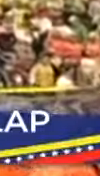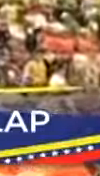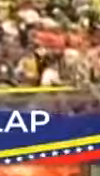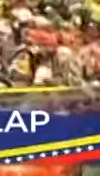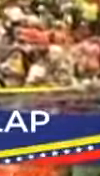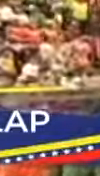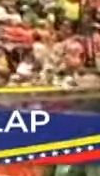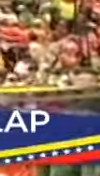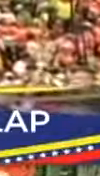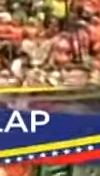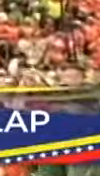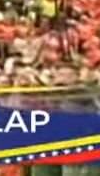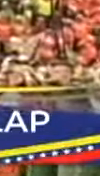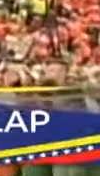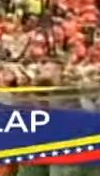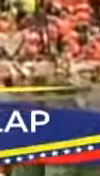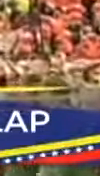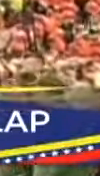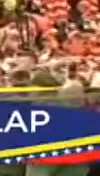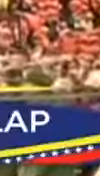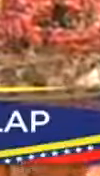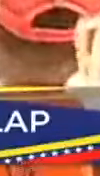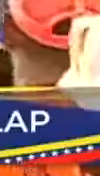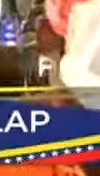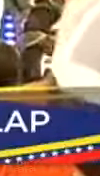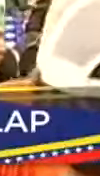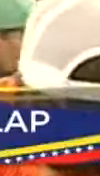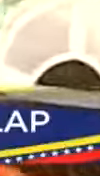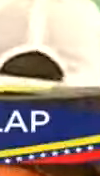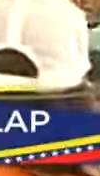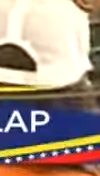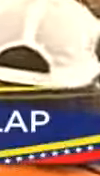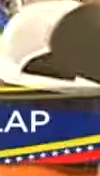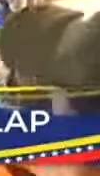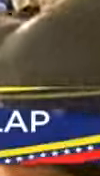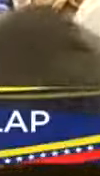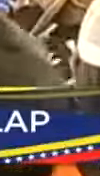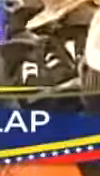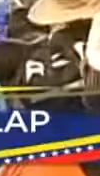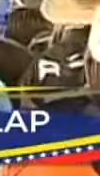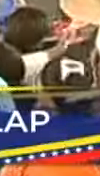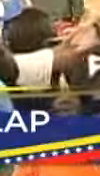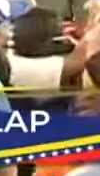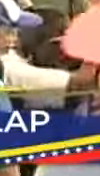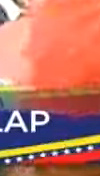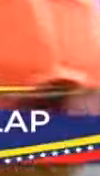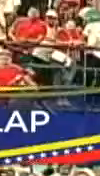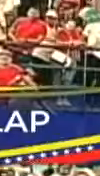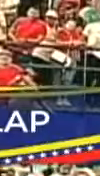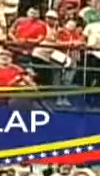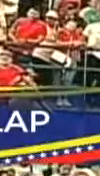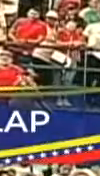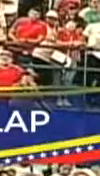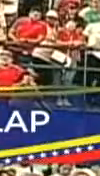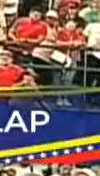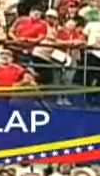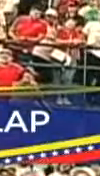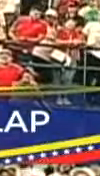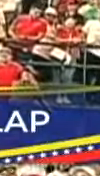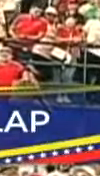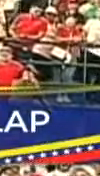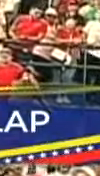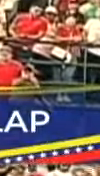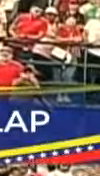quiero ser como fue el Libertador, de pensamientos tan brillantes como el sol. Quisiera ser como fue aquel